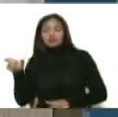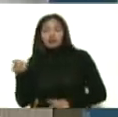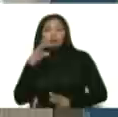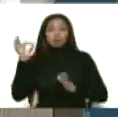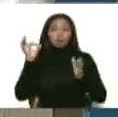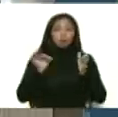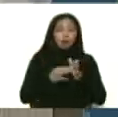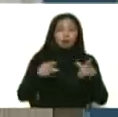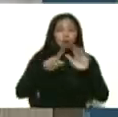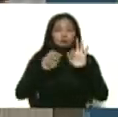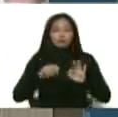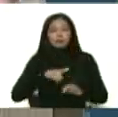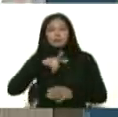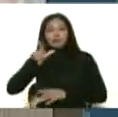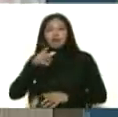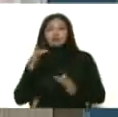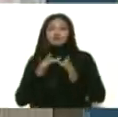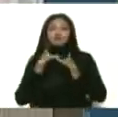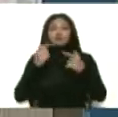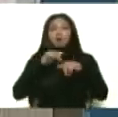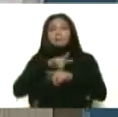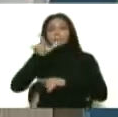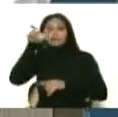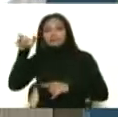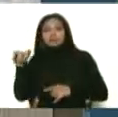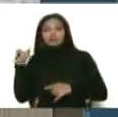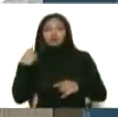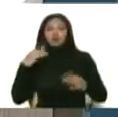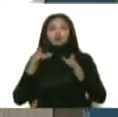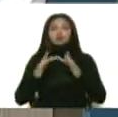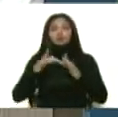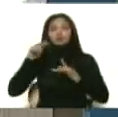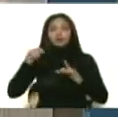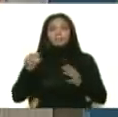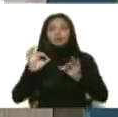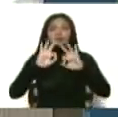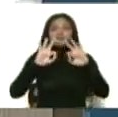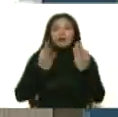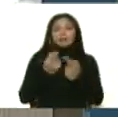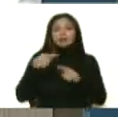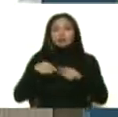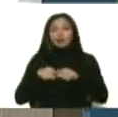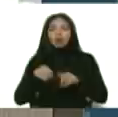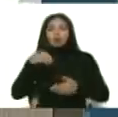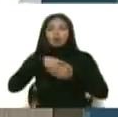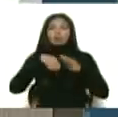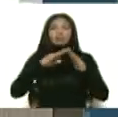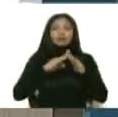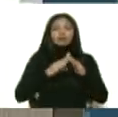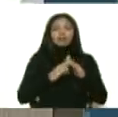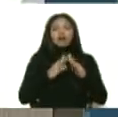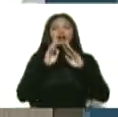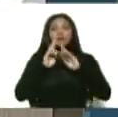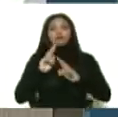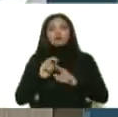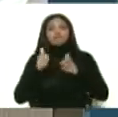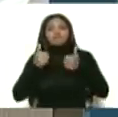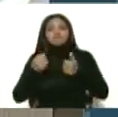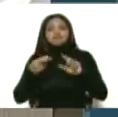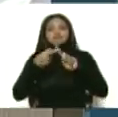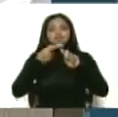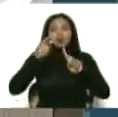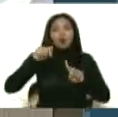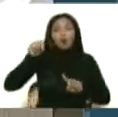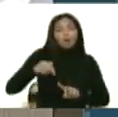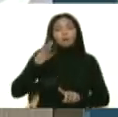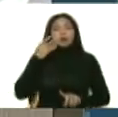contagio, además de los viajeros o contactos con viajeros, es el contacto intrafamiliar. Es decir, que la cuarentena está dando resultados. Hoy